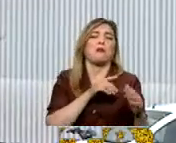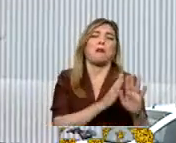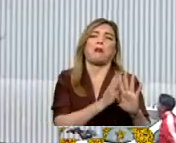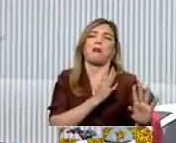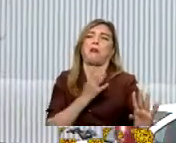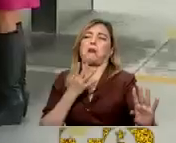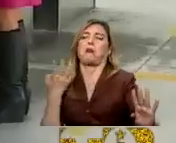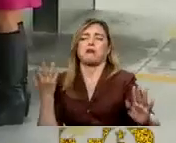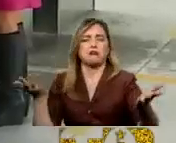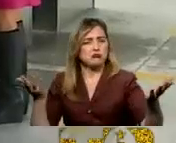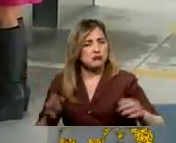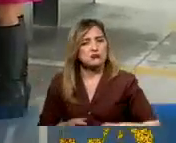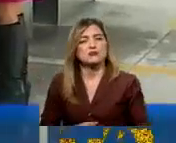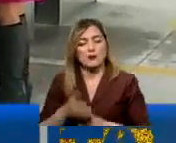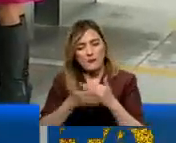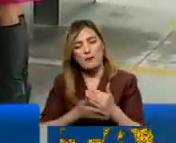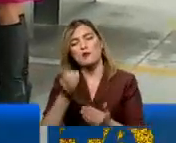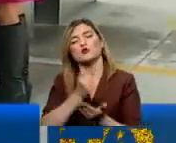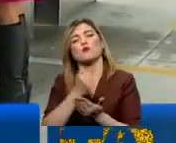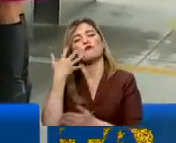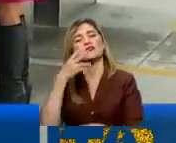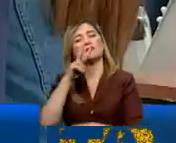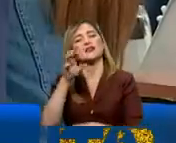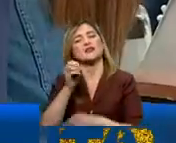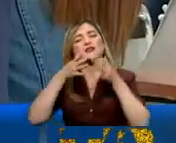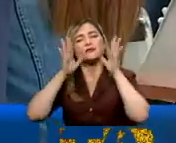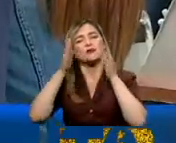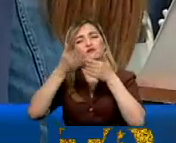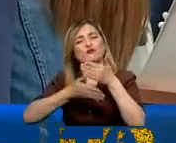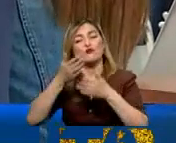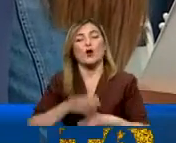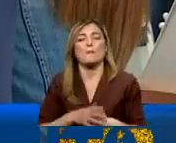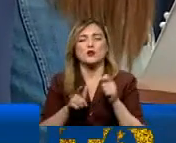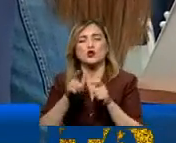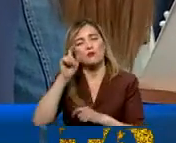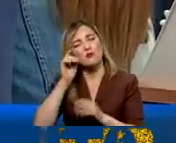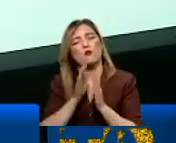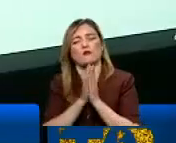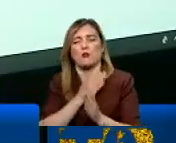para matricular los vehículos vence este 20 de diciembre, por lo que se le recuerda a los ciudadanos no